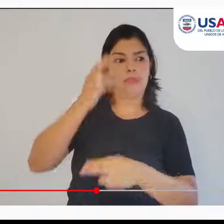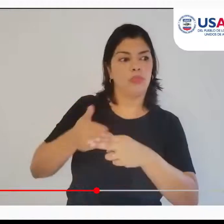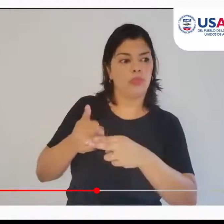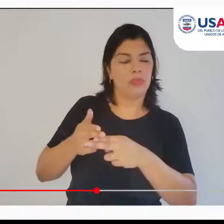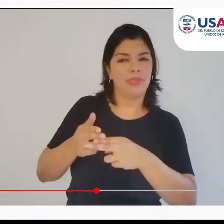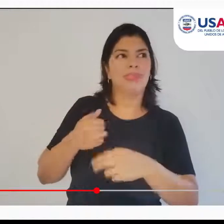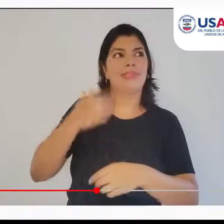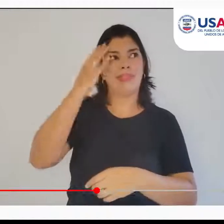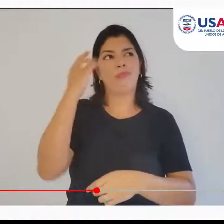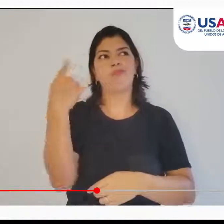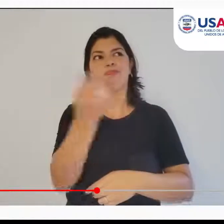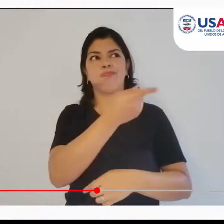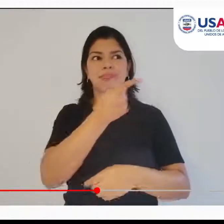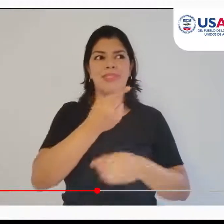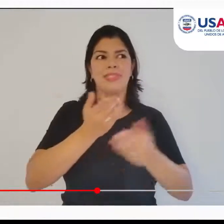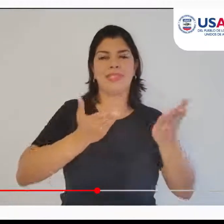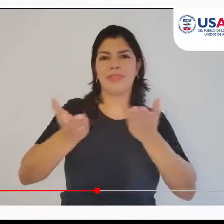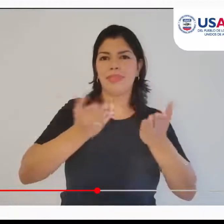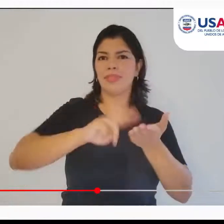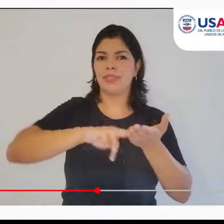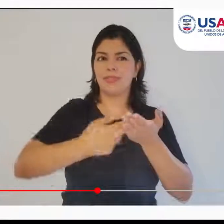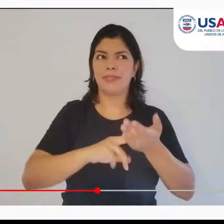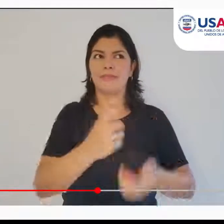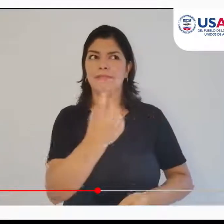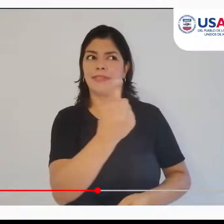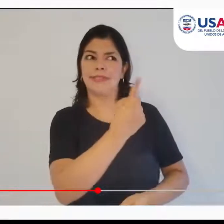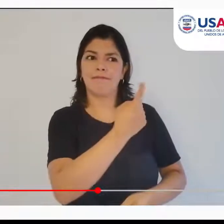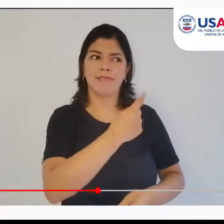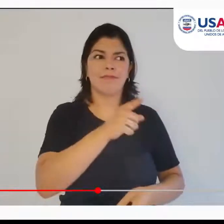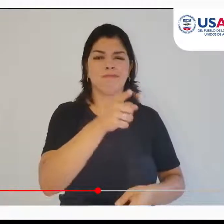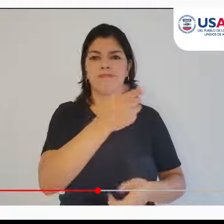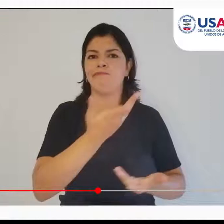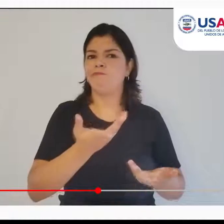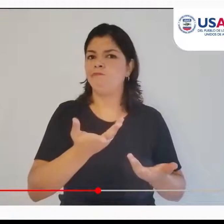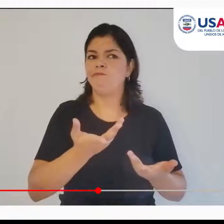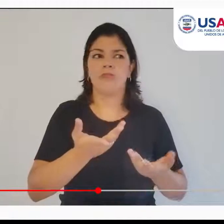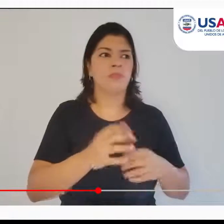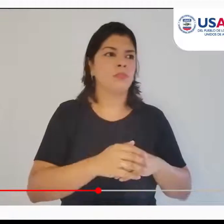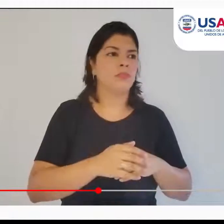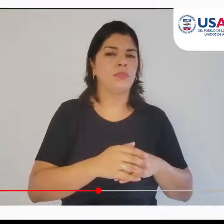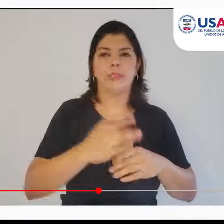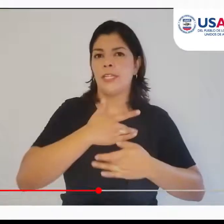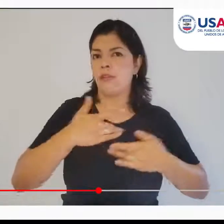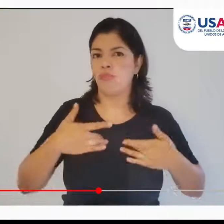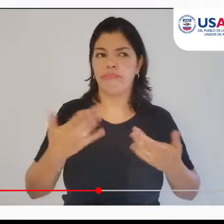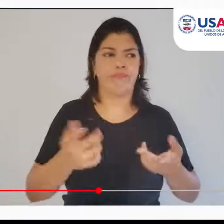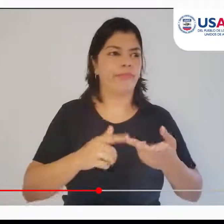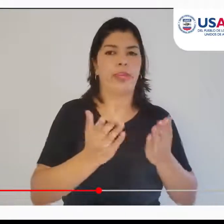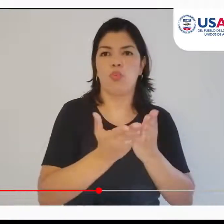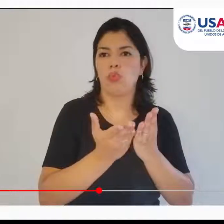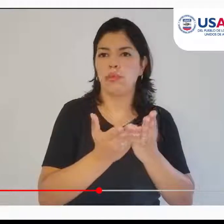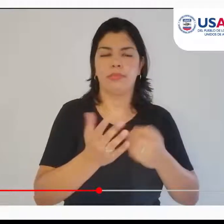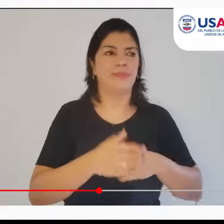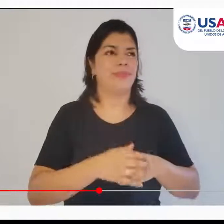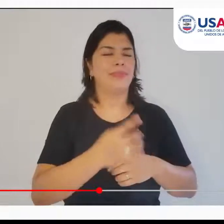había en el servicio de interpretación o en la prestación del servicio de interpretación en diferentes espacios, como en la parte de salud, en la parte